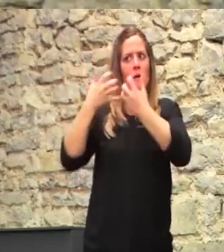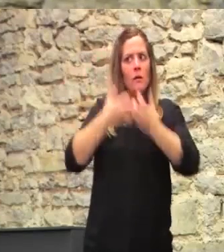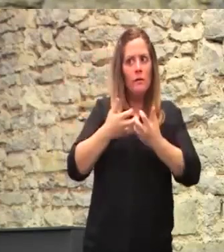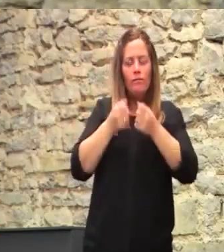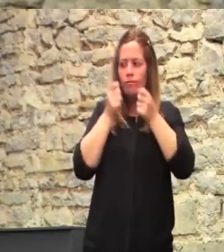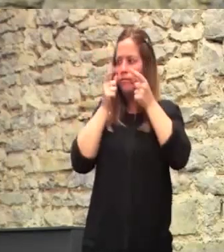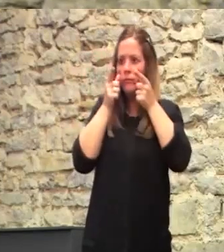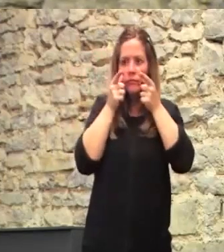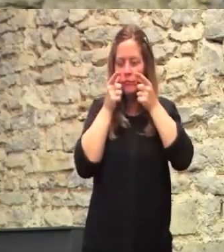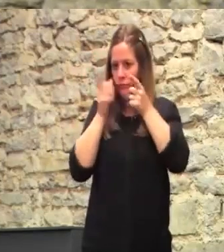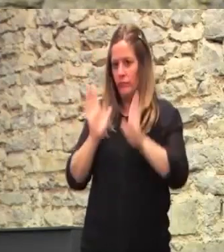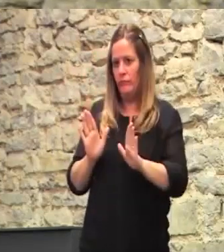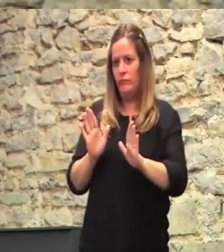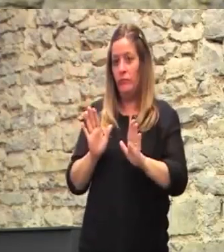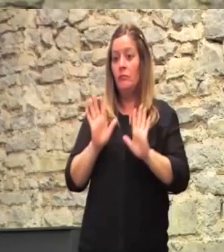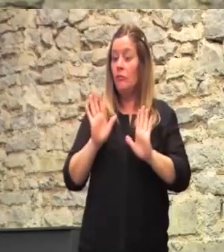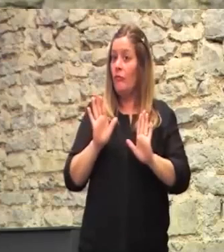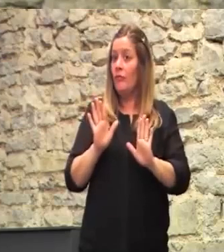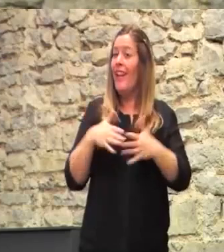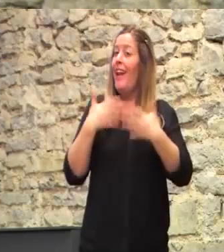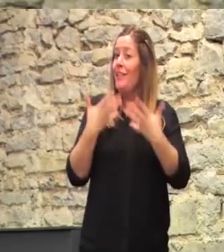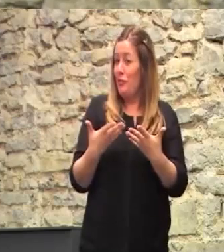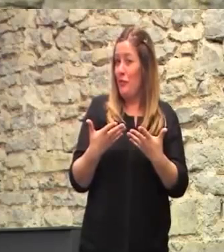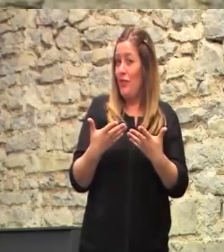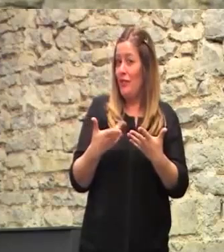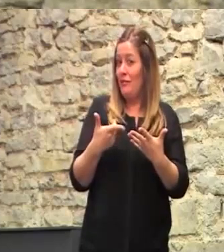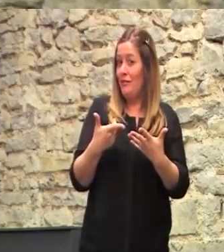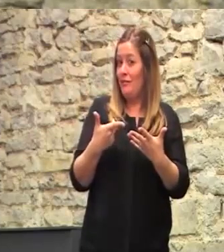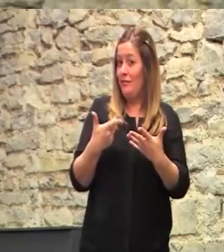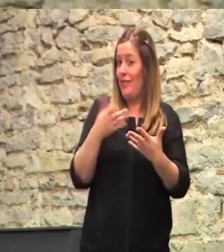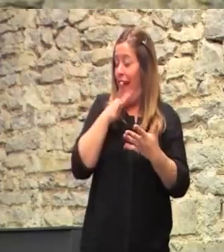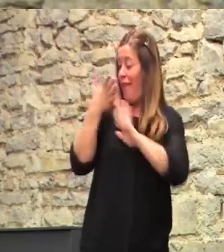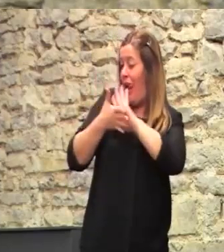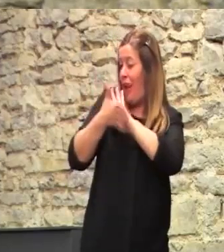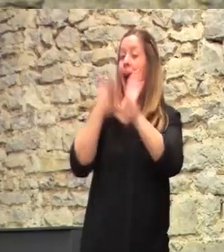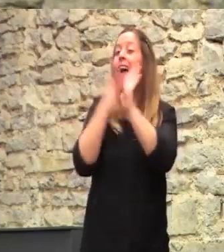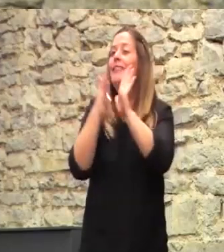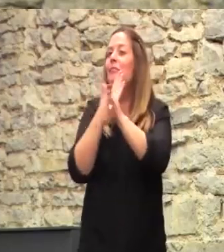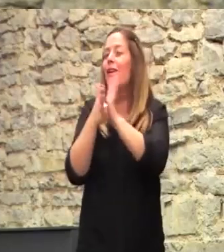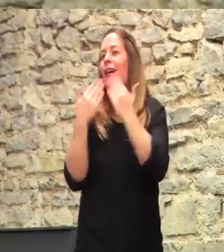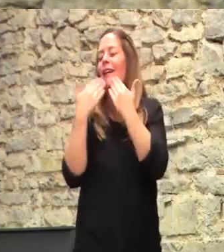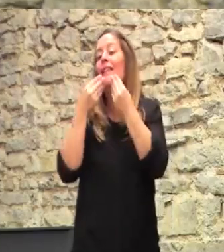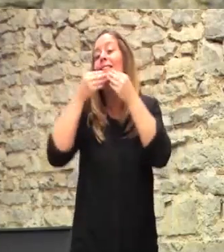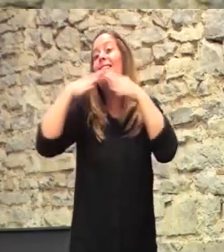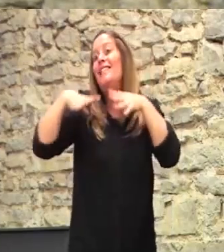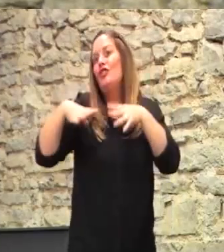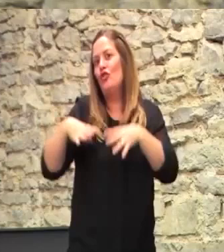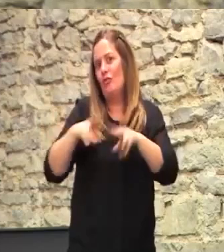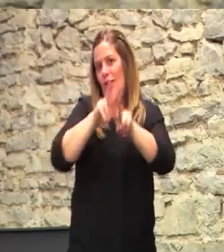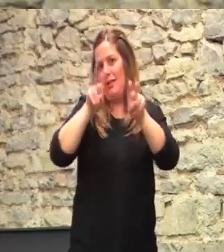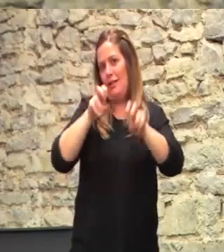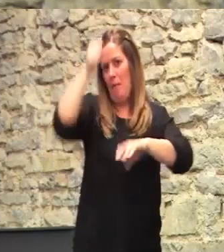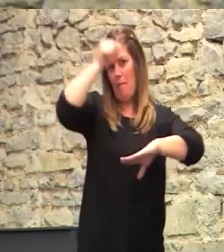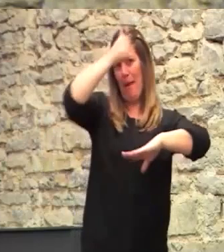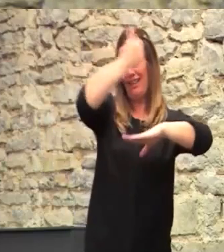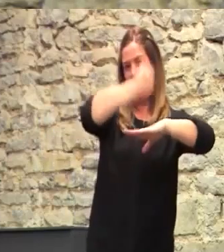hagamos rápidamente una pequeña historia de lo que ha pasado con el patriarcado y